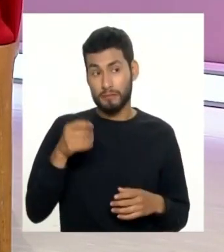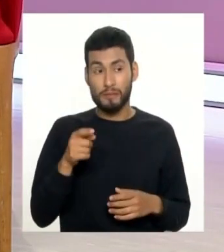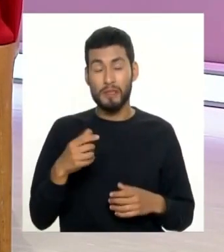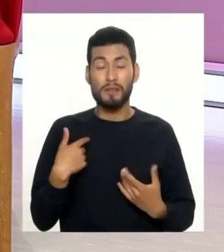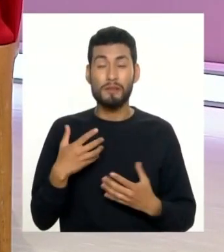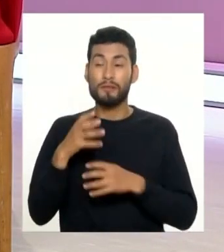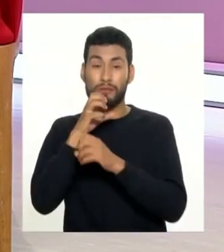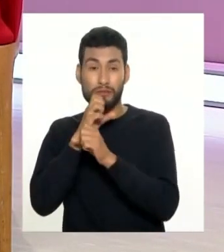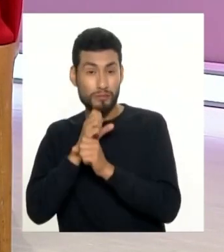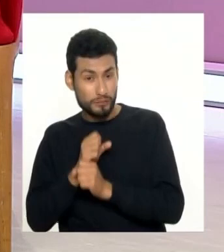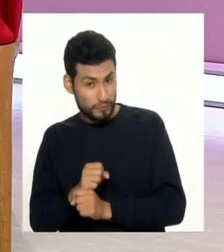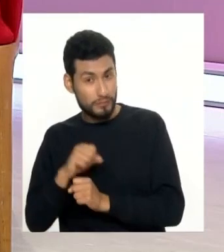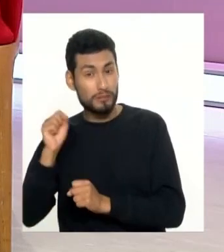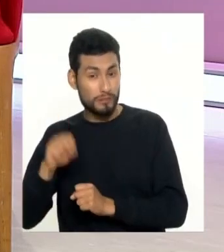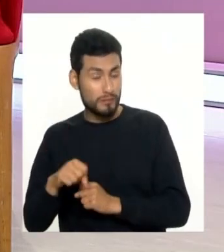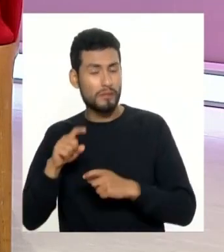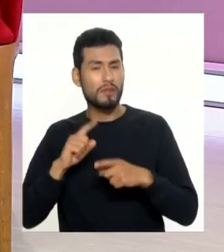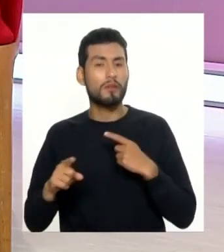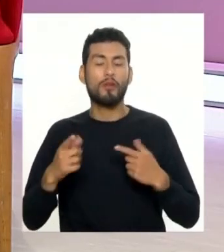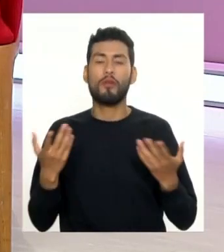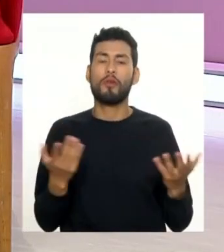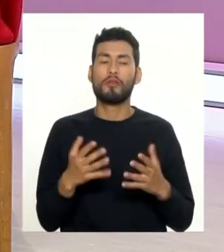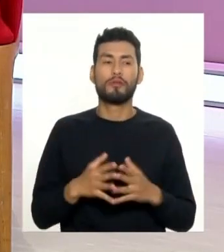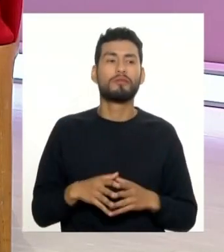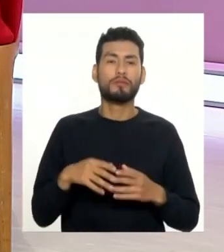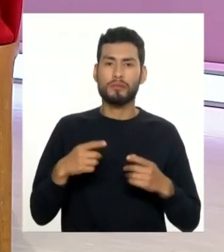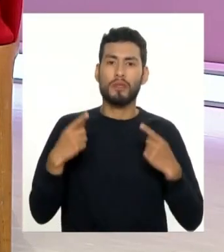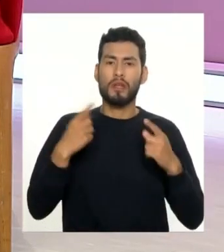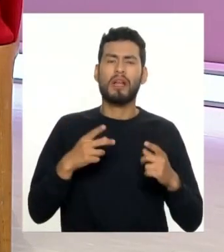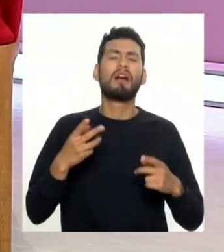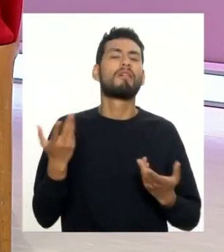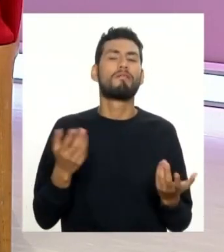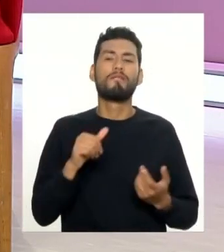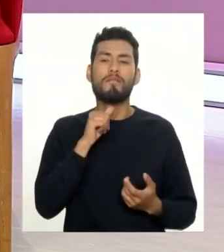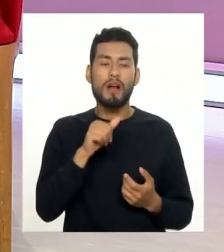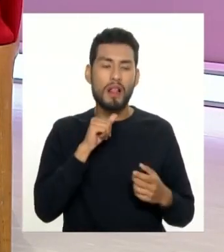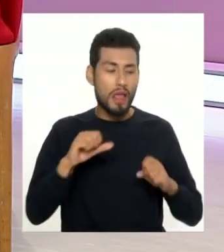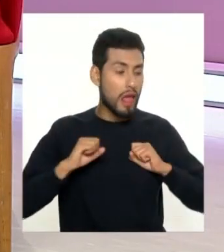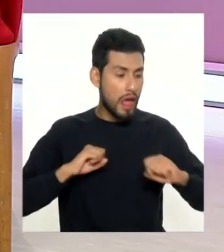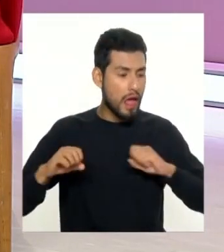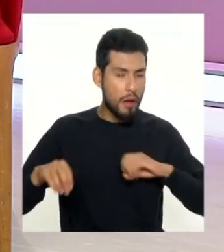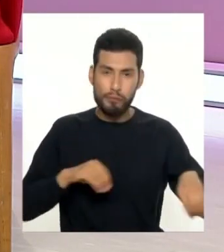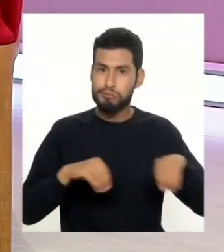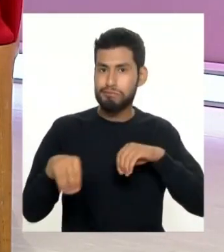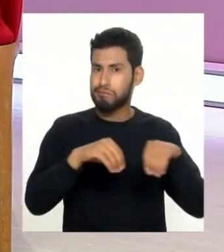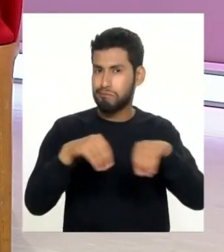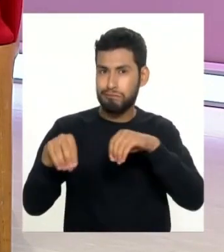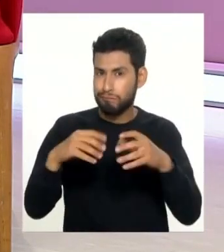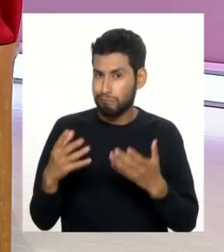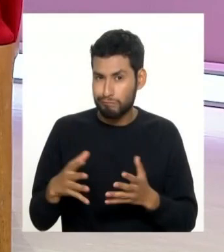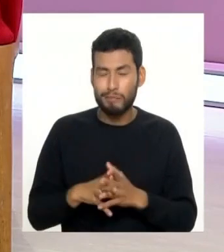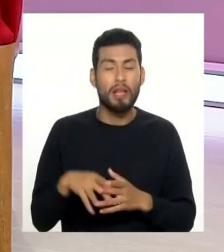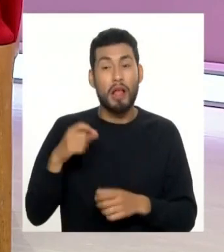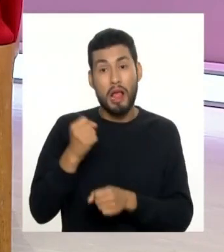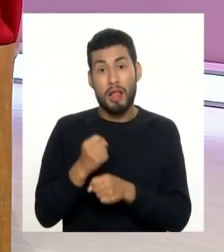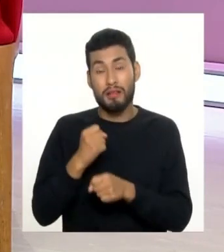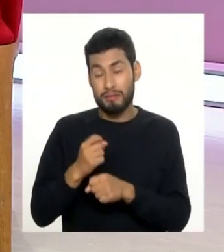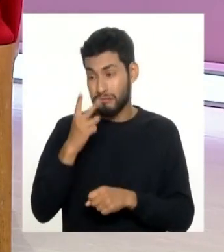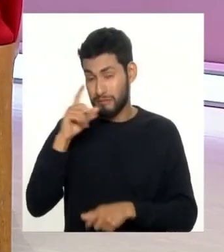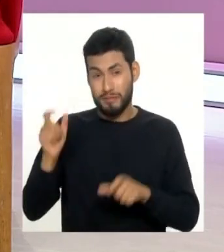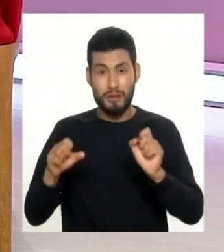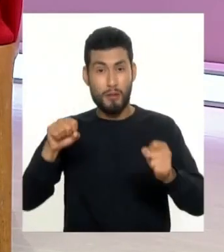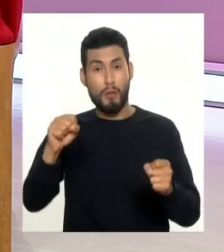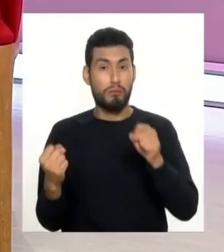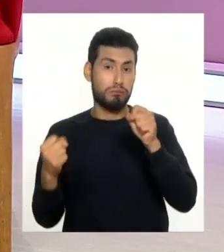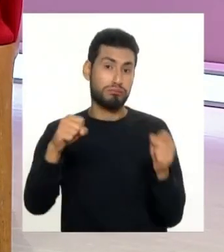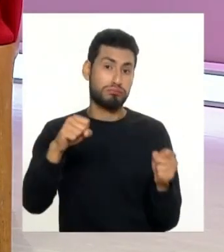edad también contribuye a eso, pero factores vinculados a la falta de actividad y el estar en algunas ocupaciones, como hemos visto gente que